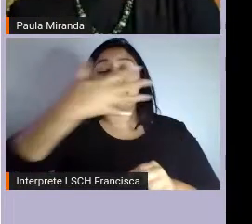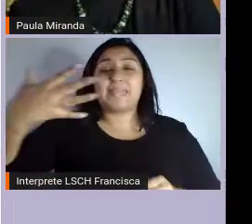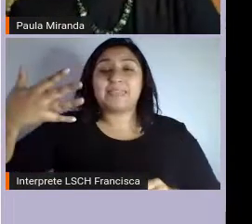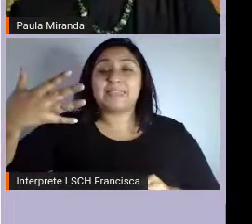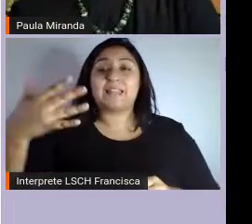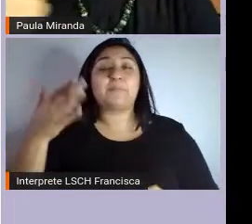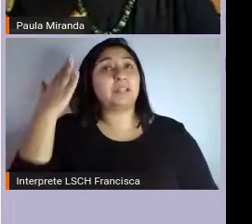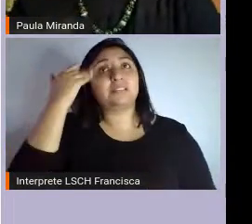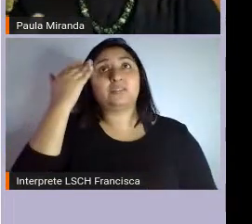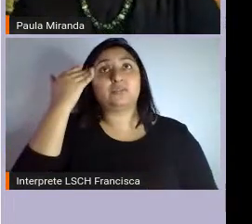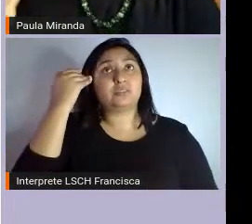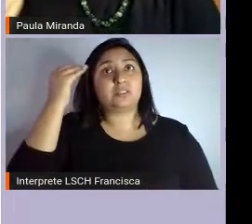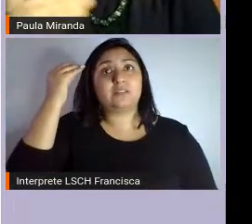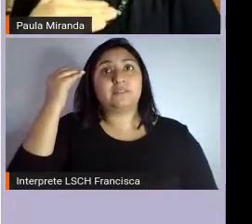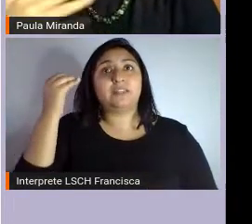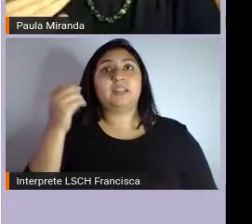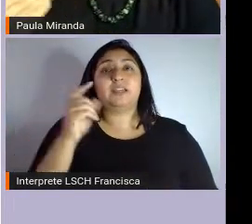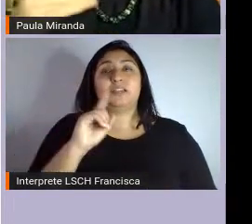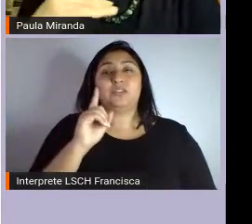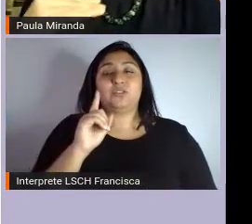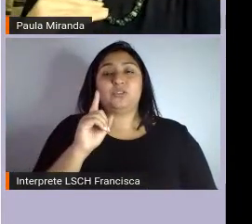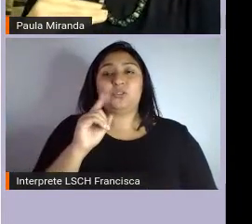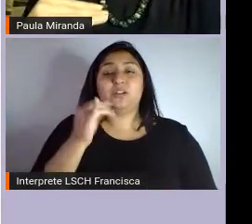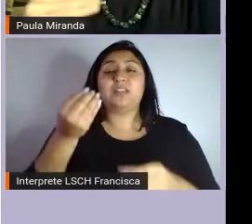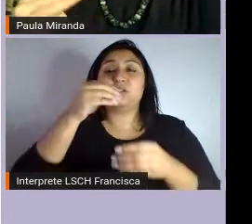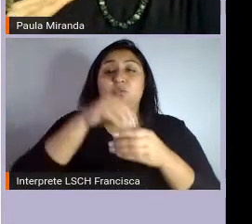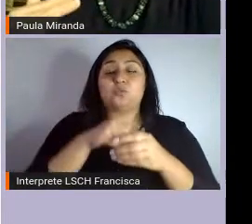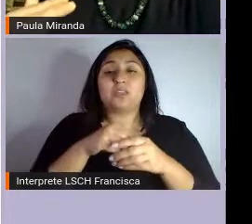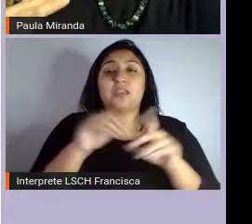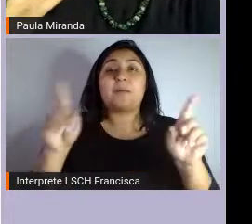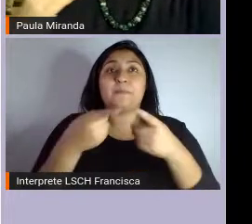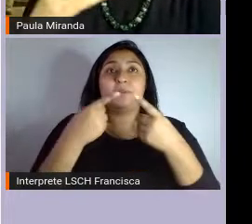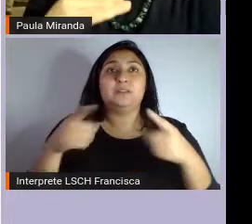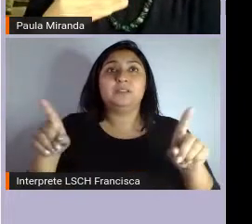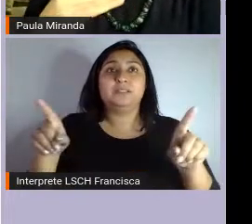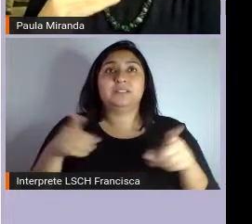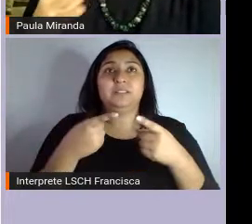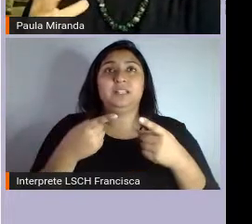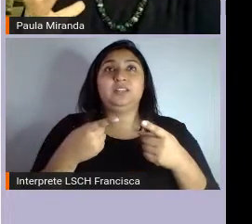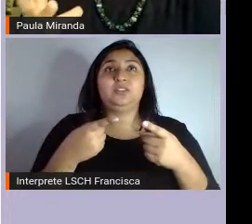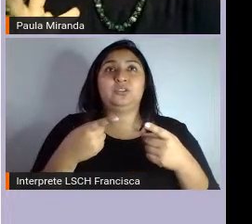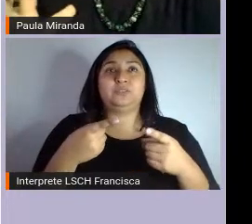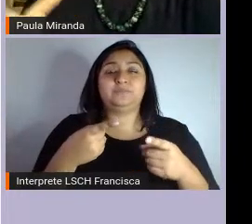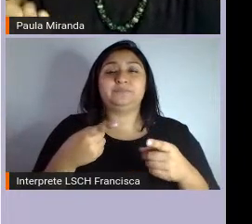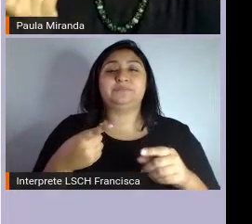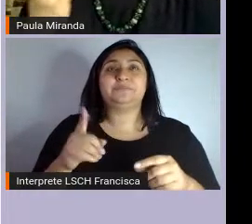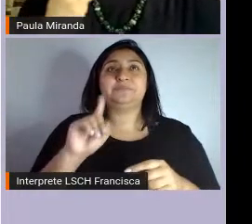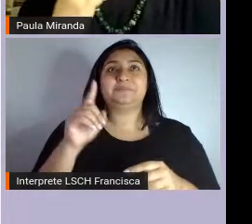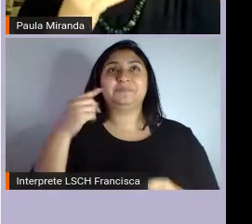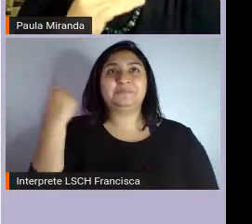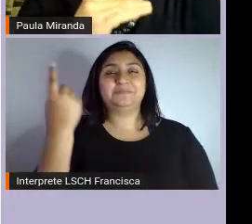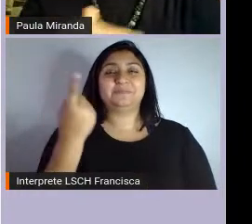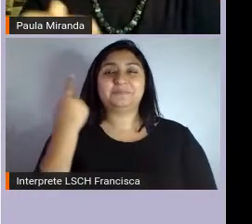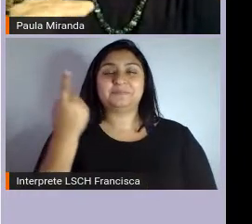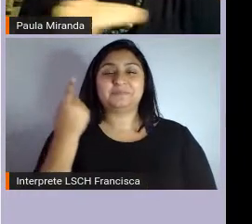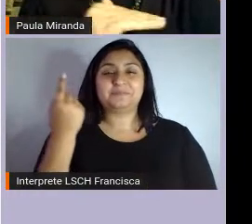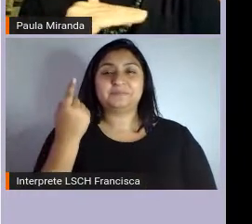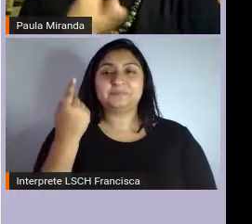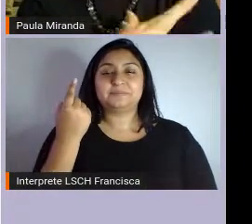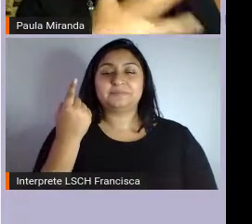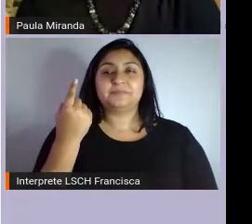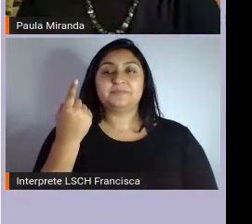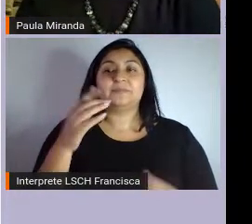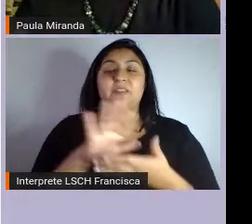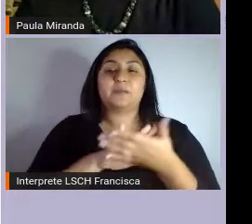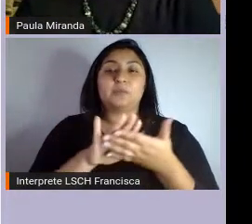era considerado un músico. Entonces, ella no es solamente que hasta hace unos años atrás no la consideraban, por ejemplo, entre nuestros grandes